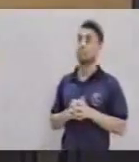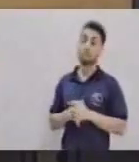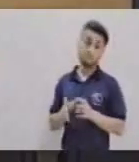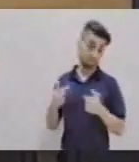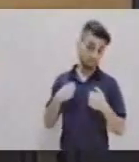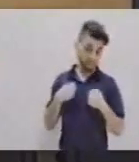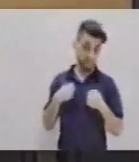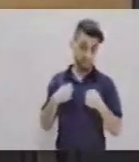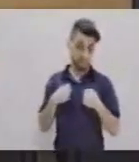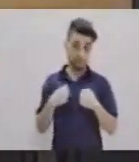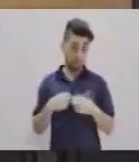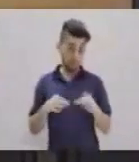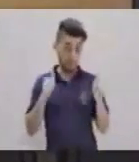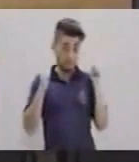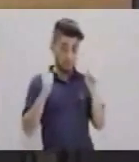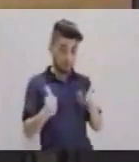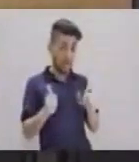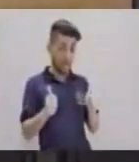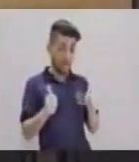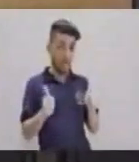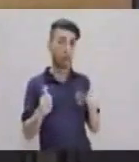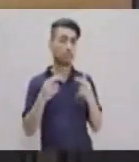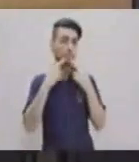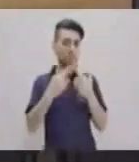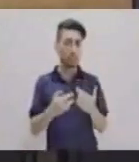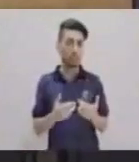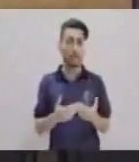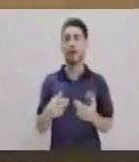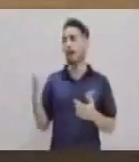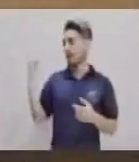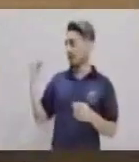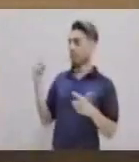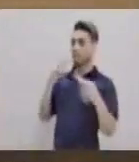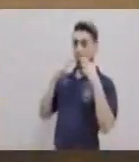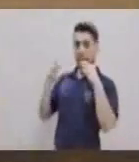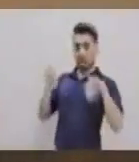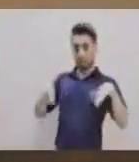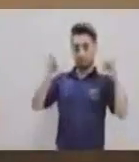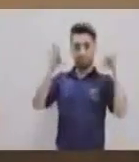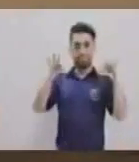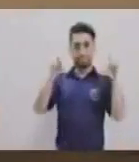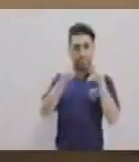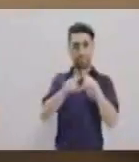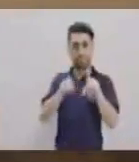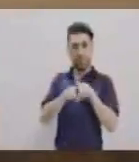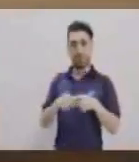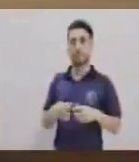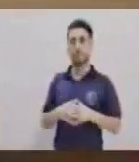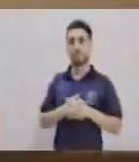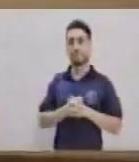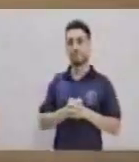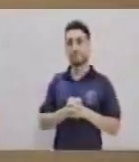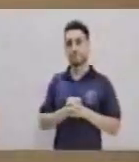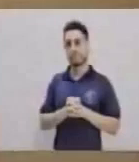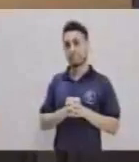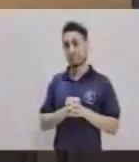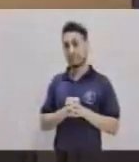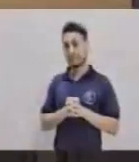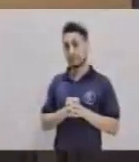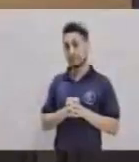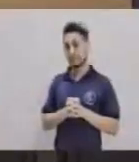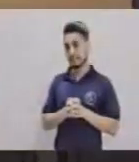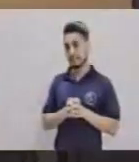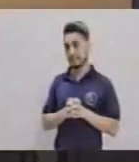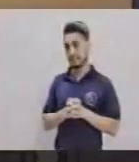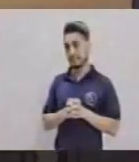Si nos encontramos muy bien, vamos a decir Ral Ral, muy bien, Ral Ral,